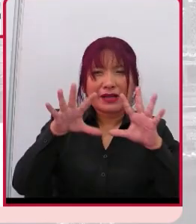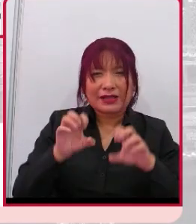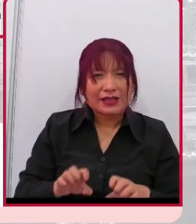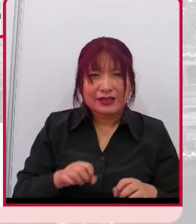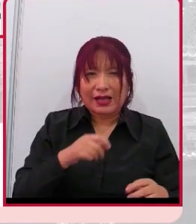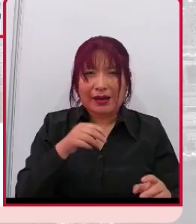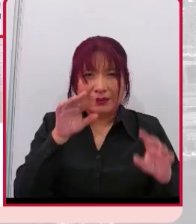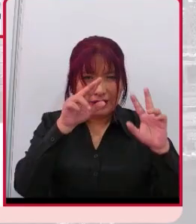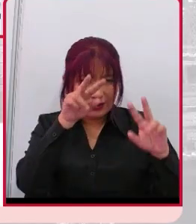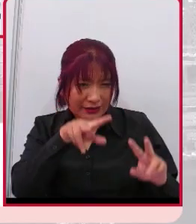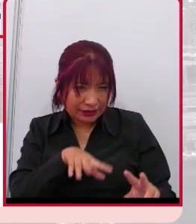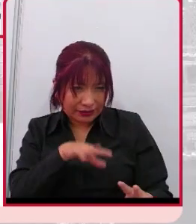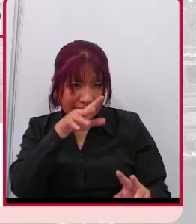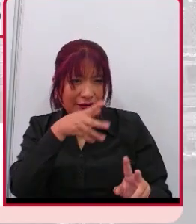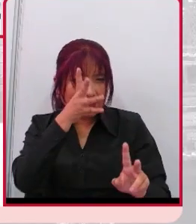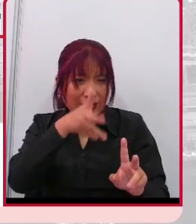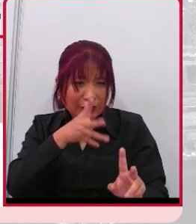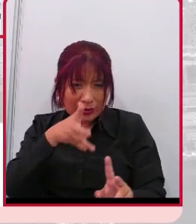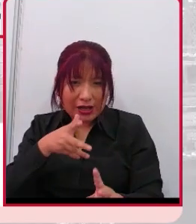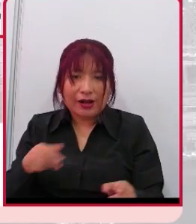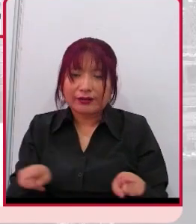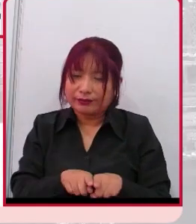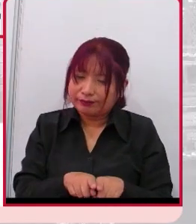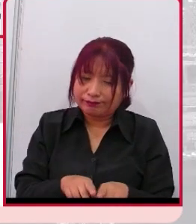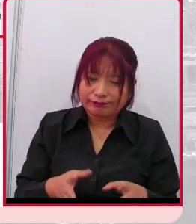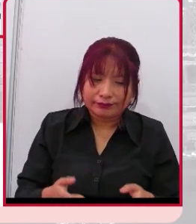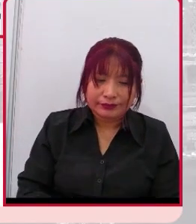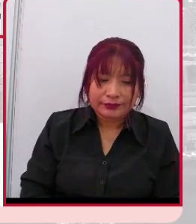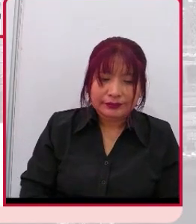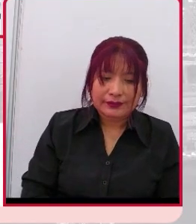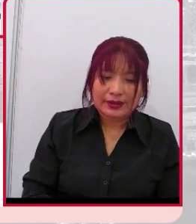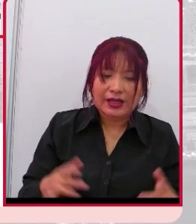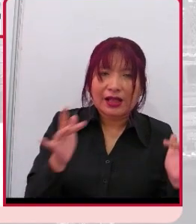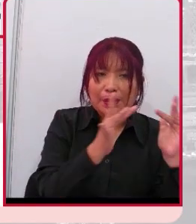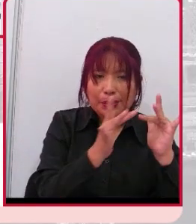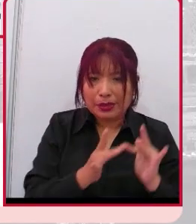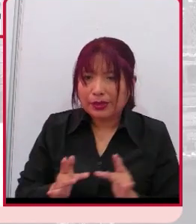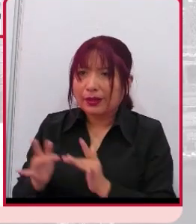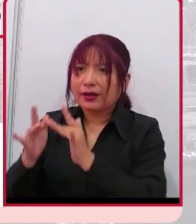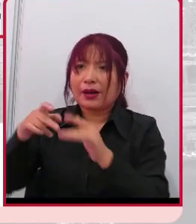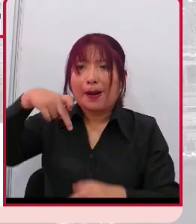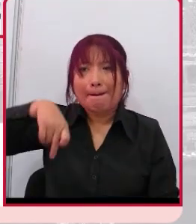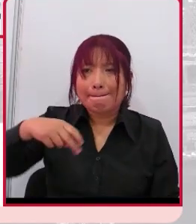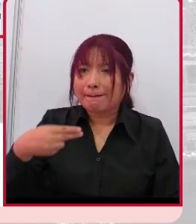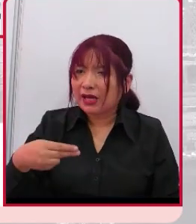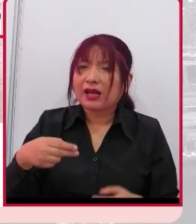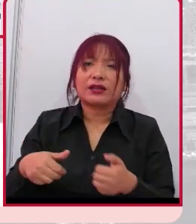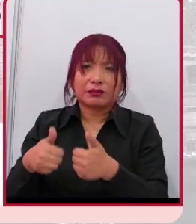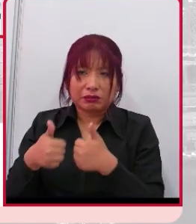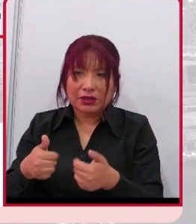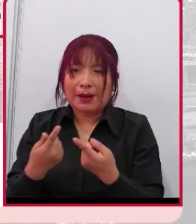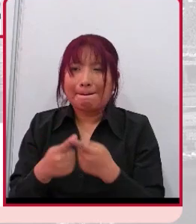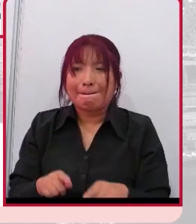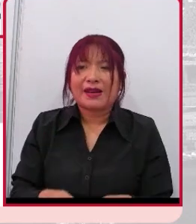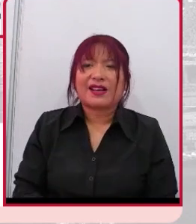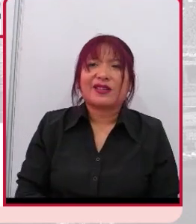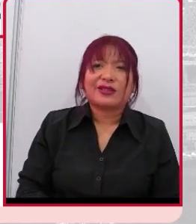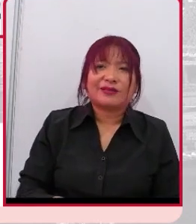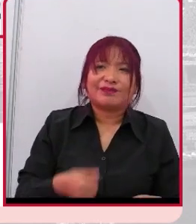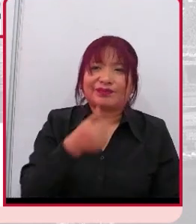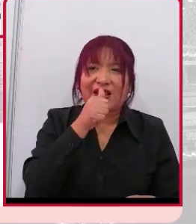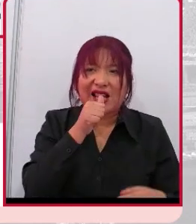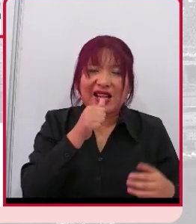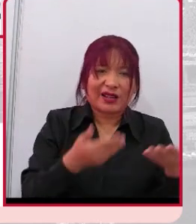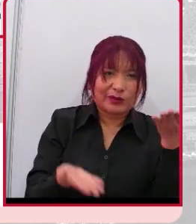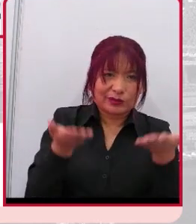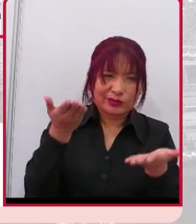de pH también es muy importante y guardaba una buena correlación. Sin embargo, era muy sensible al tipo de calidad de agua. Nos quedamos con el